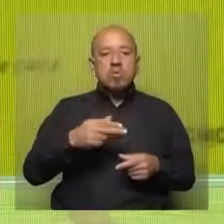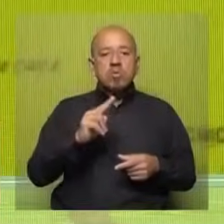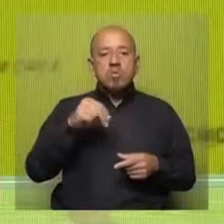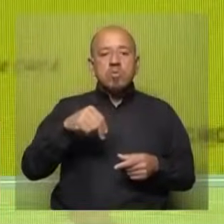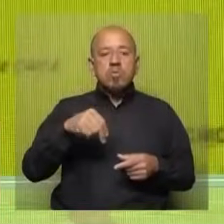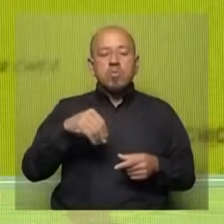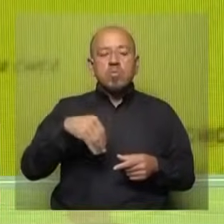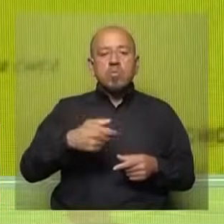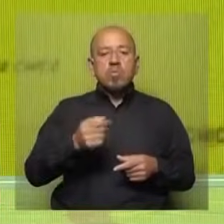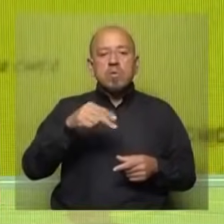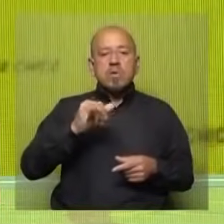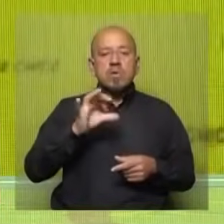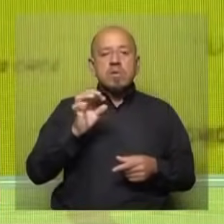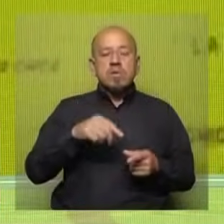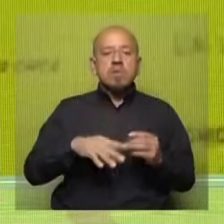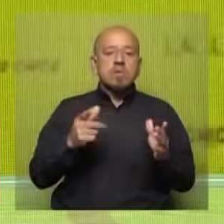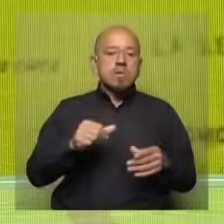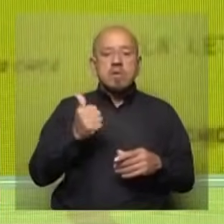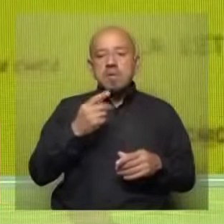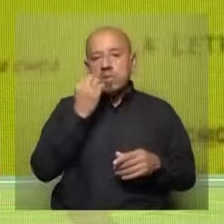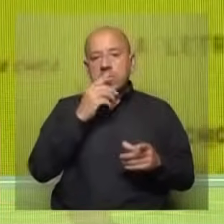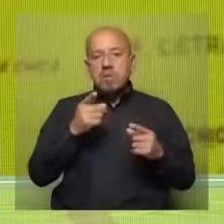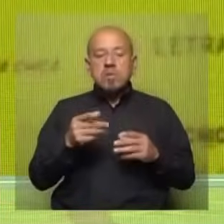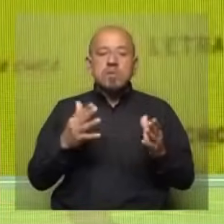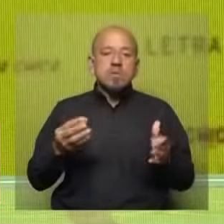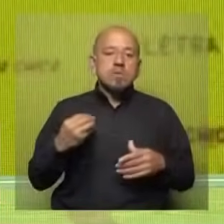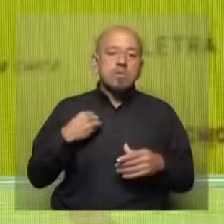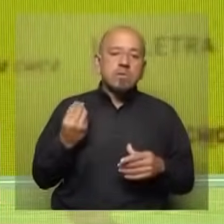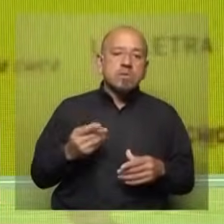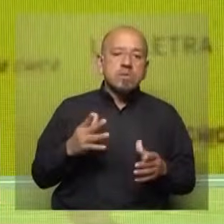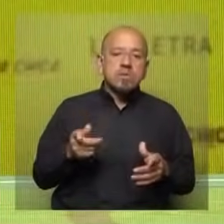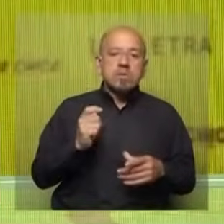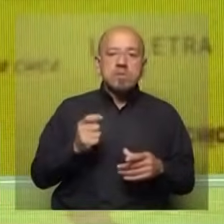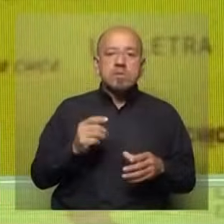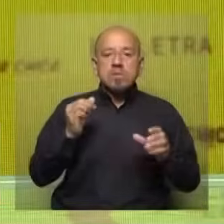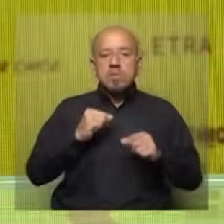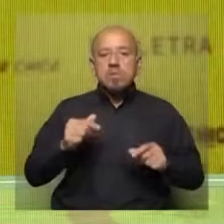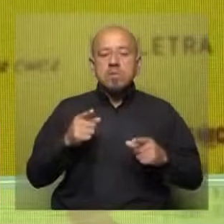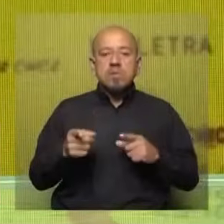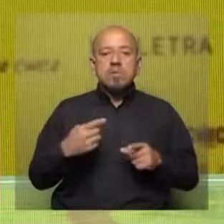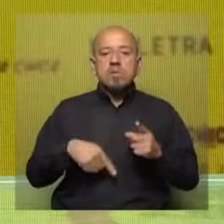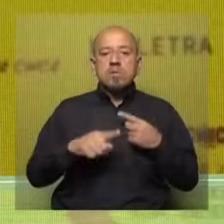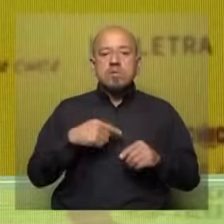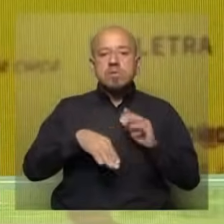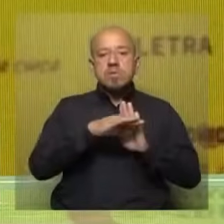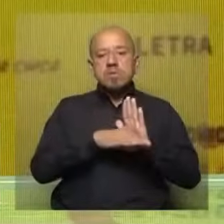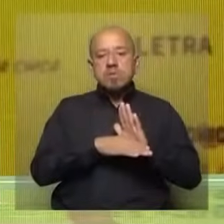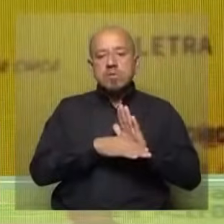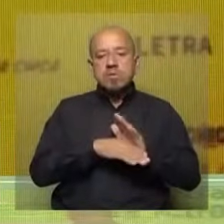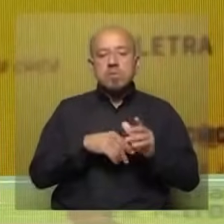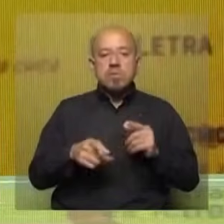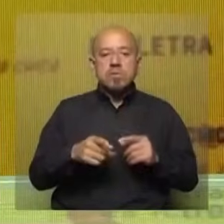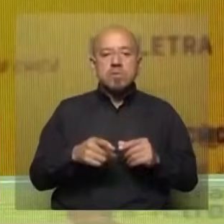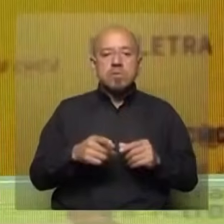Podría atarlo a que gane el mejor, a que aún sálvese quien pueda. Y sin embargo el programa habla de un marco